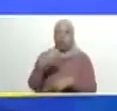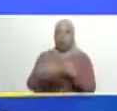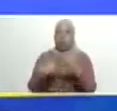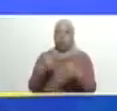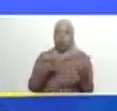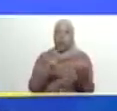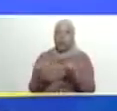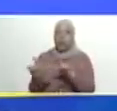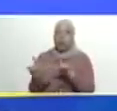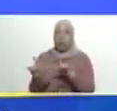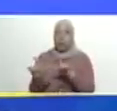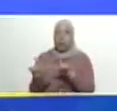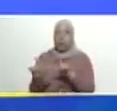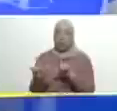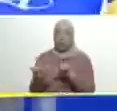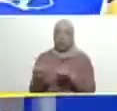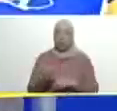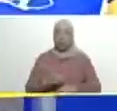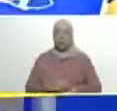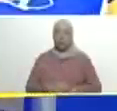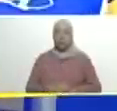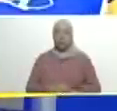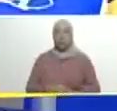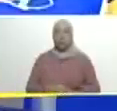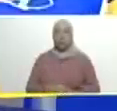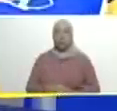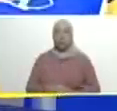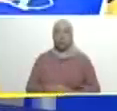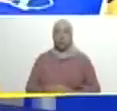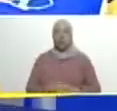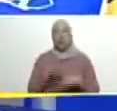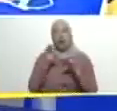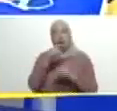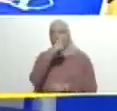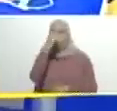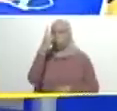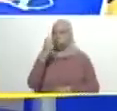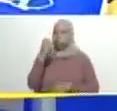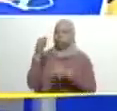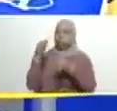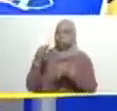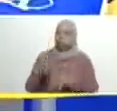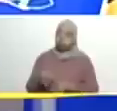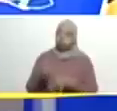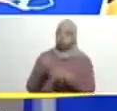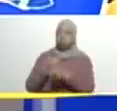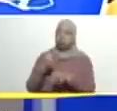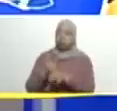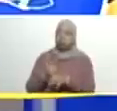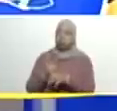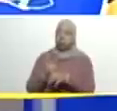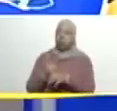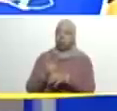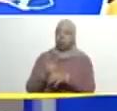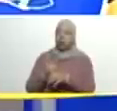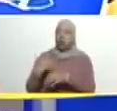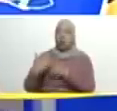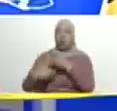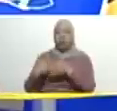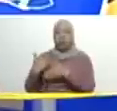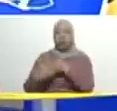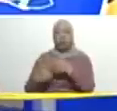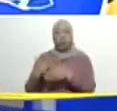estar listos para despegar de manera más seria y llegar a una escala prudente en